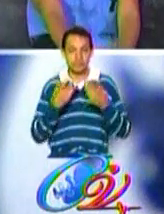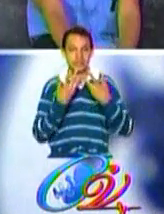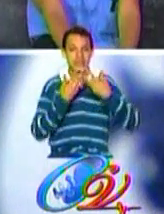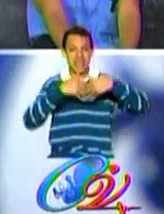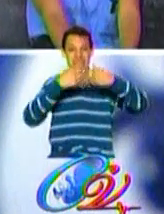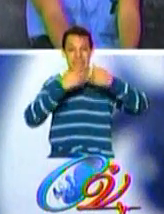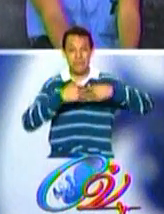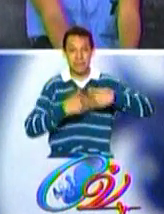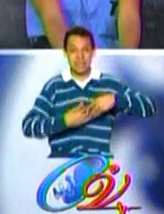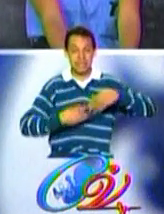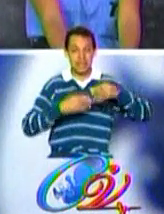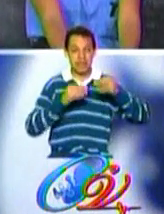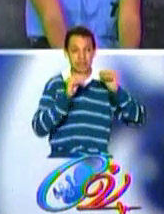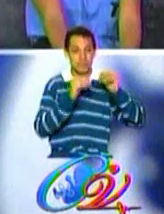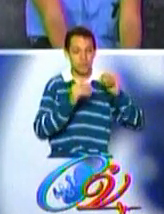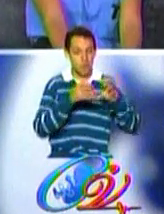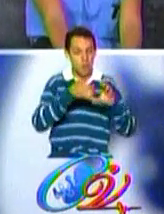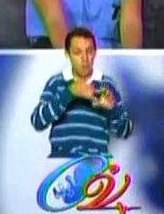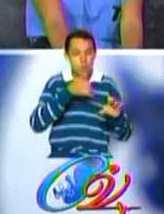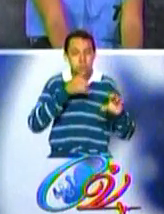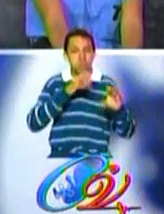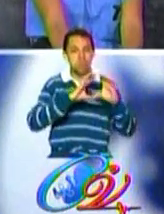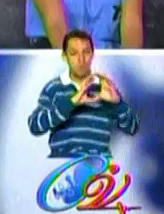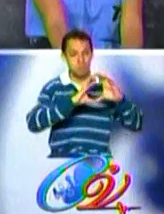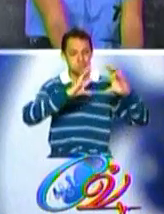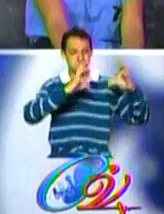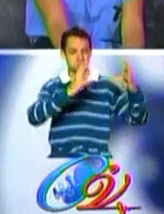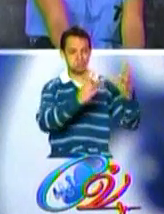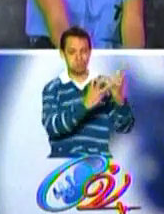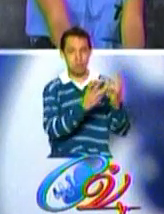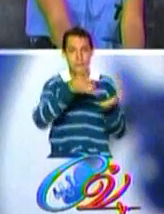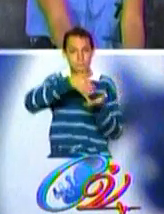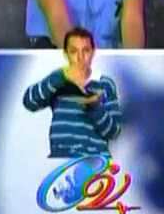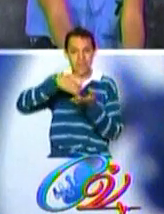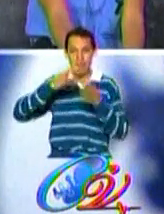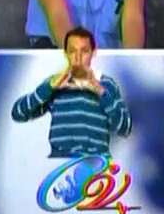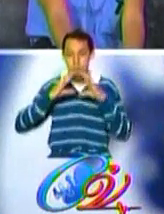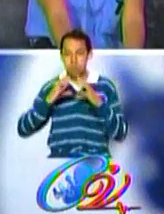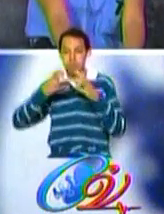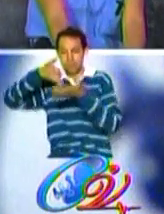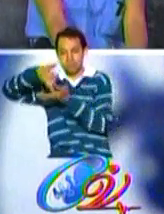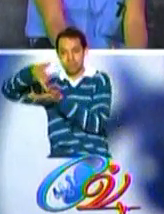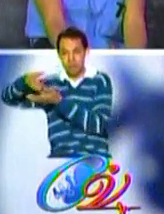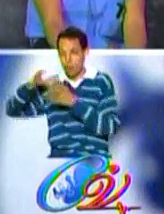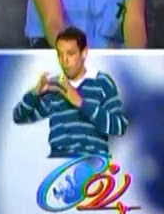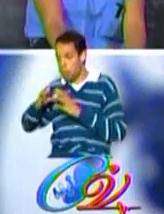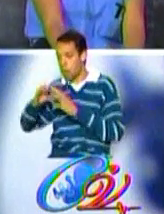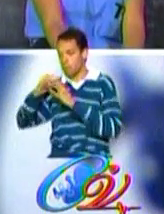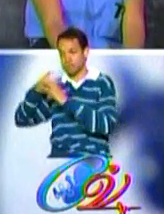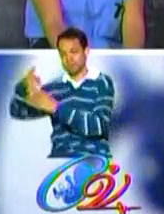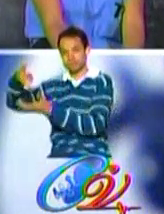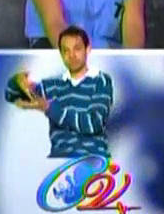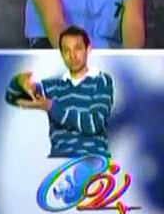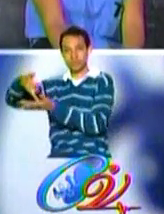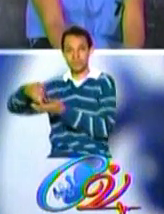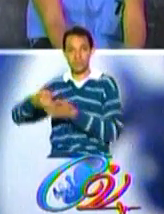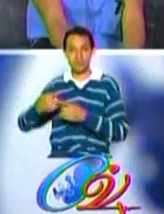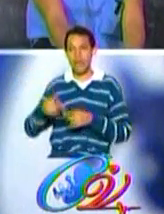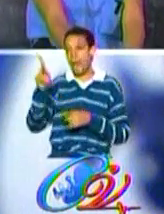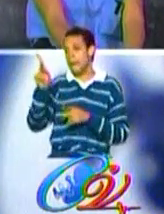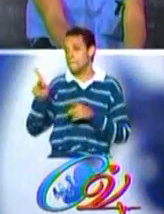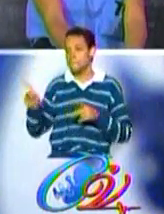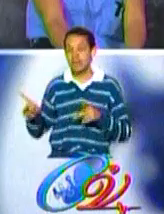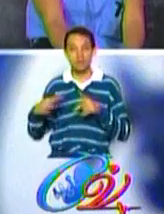porque todos estos medicamentos obviamente tienen preservativos y nosotros no queremos utilizar eso. porque los pacientes de nosotros son muy susceptibles a